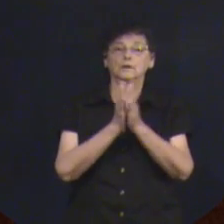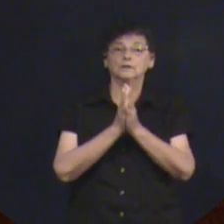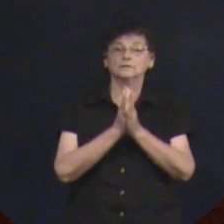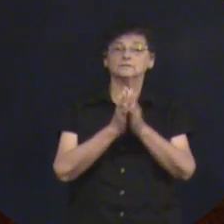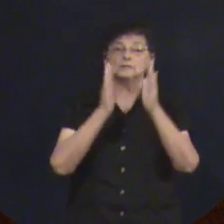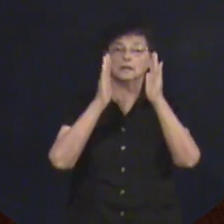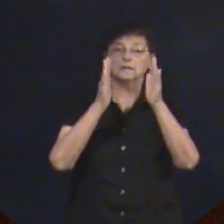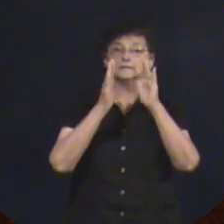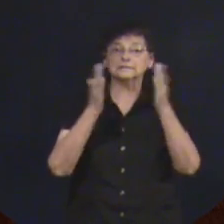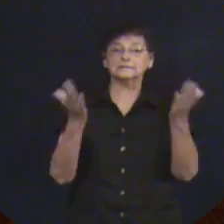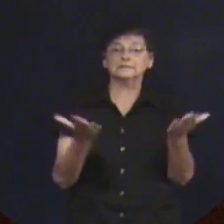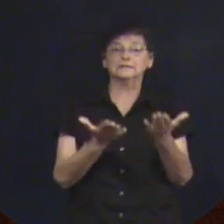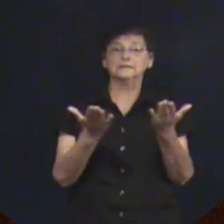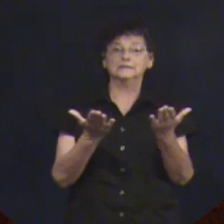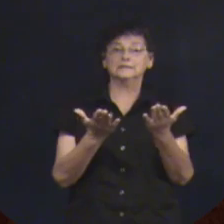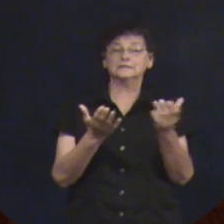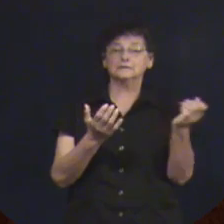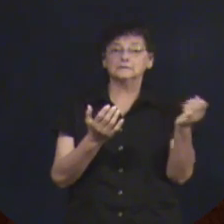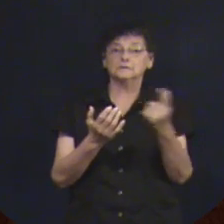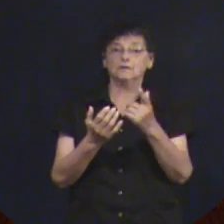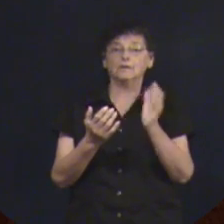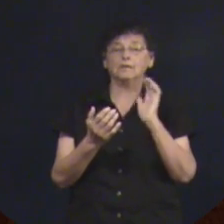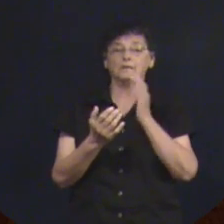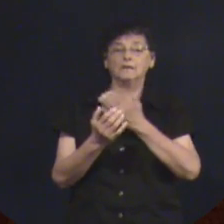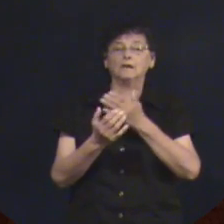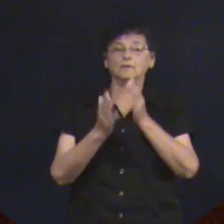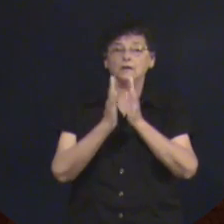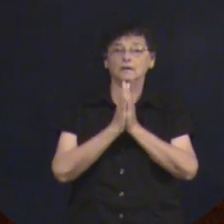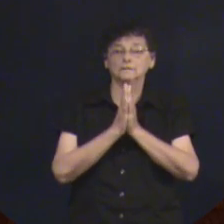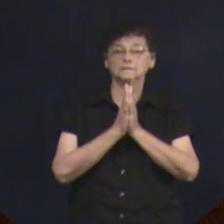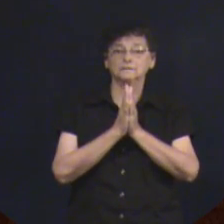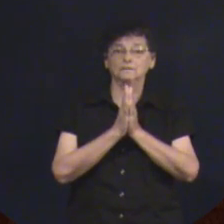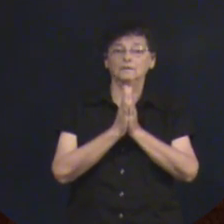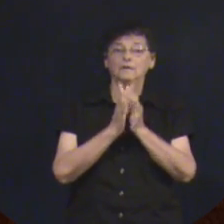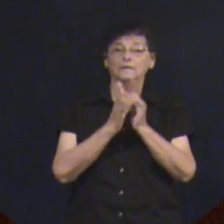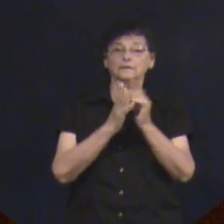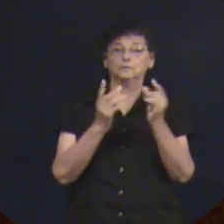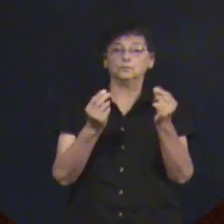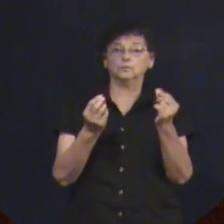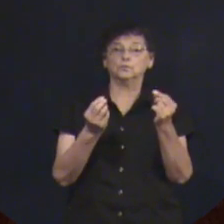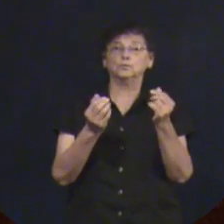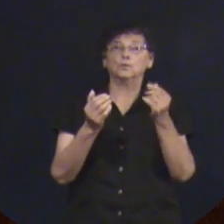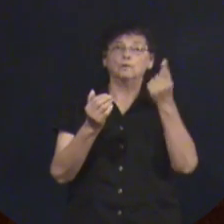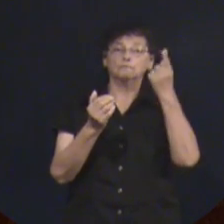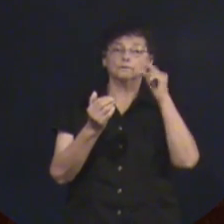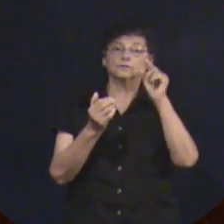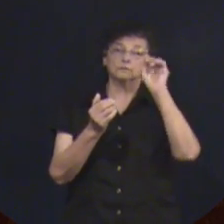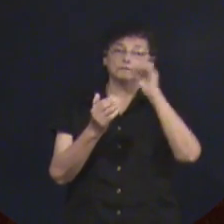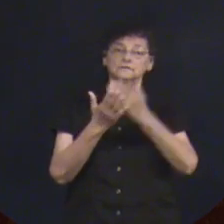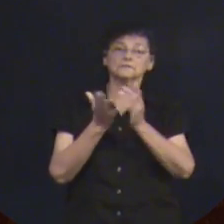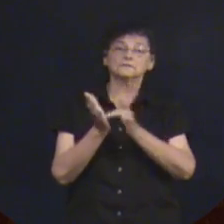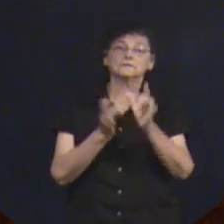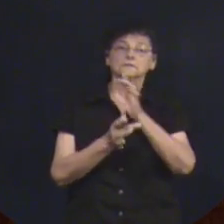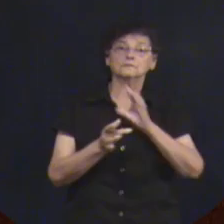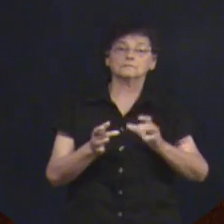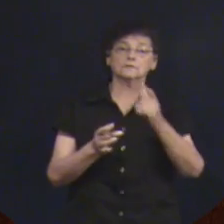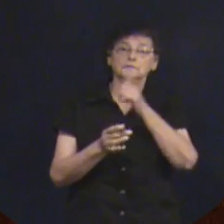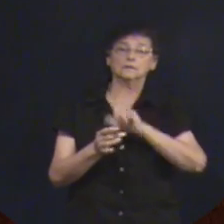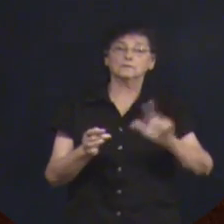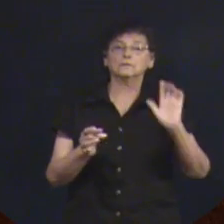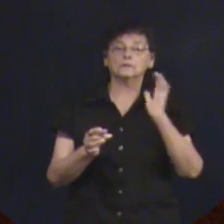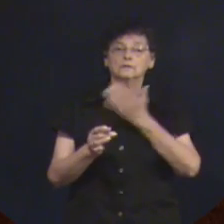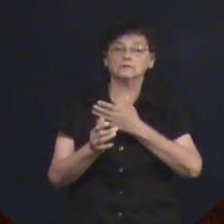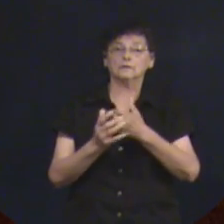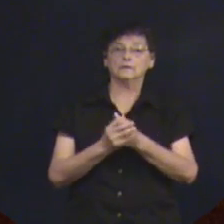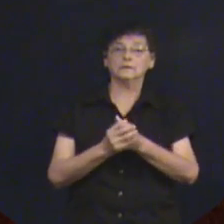que escuches estas y todas nuestras súplicas que hacemos por tu Hijo Jesucristo, Señor